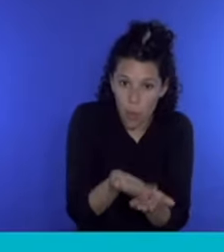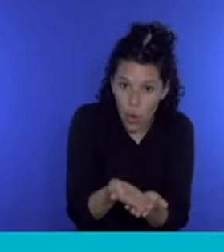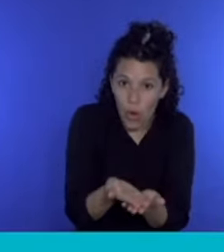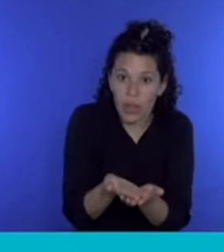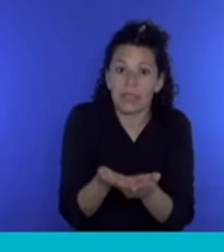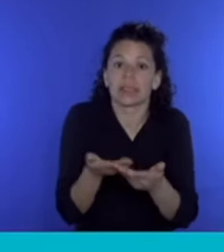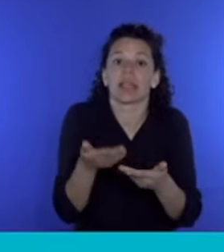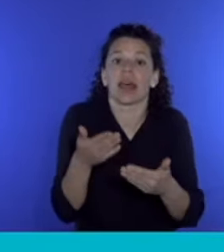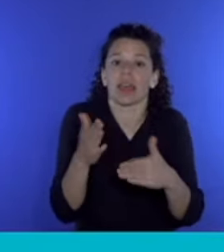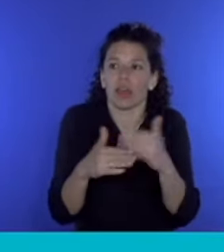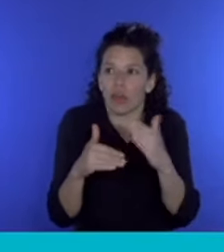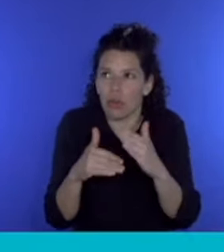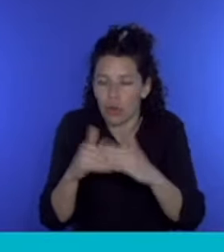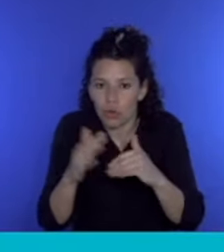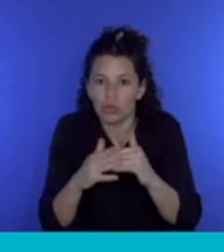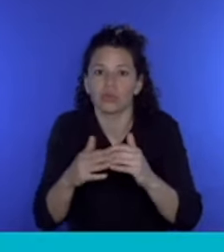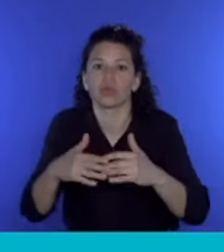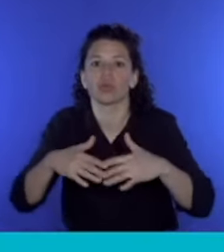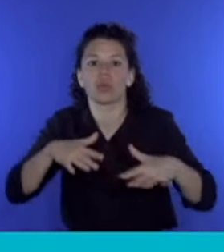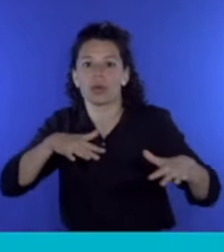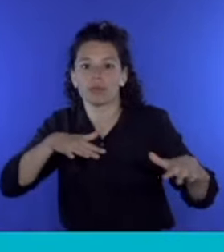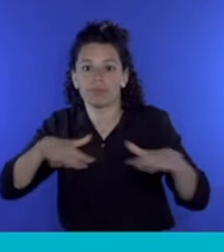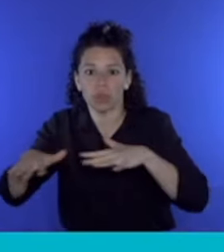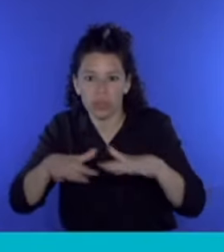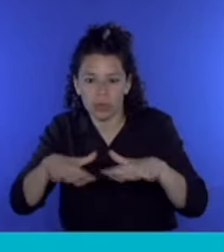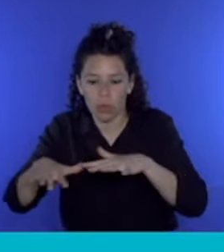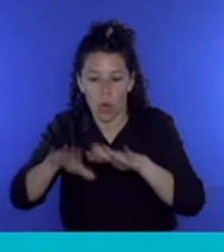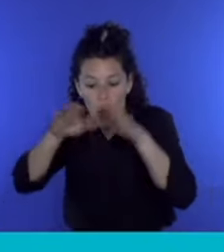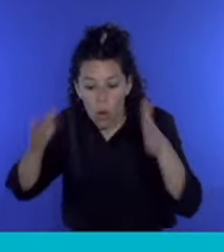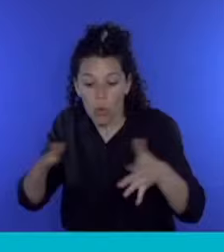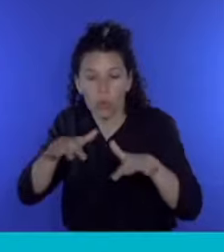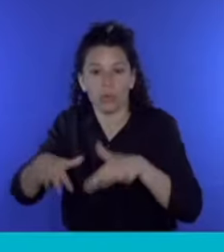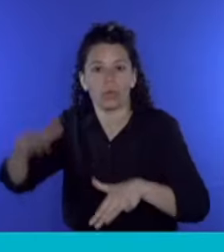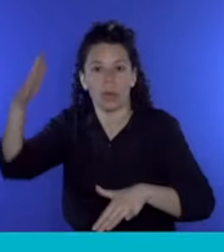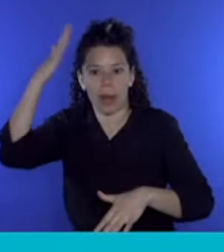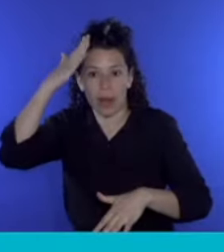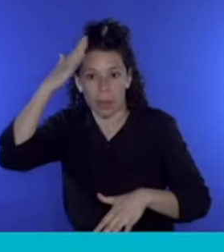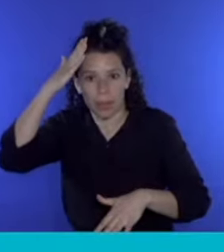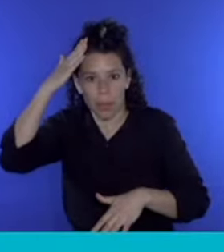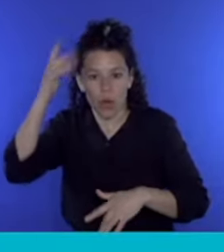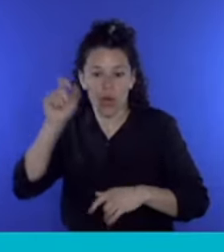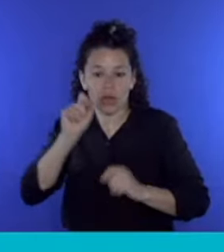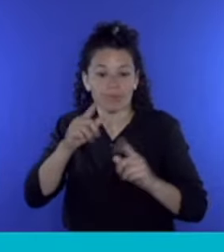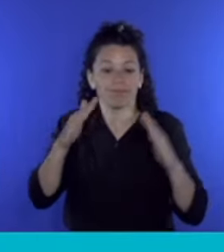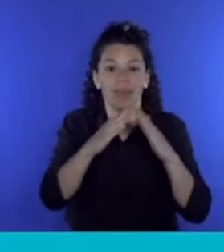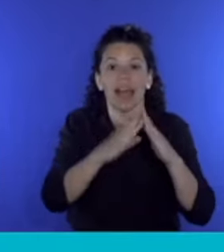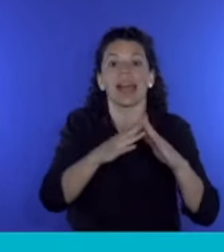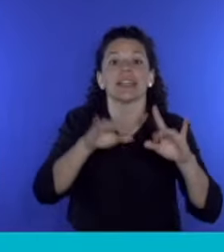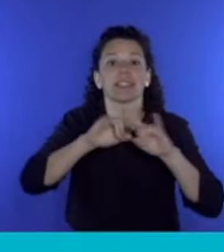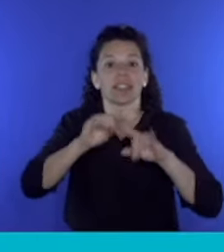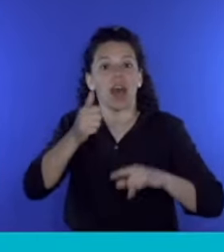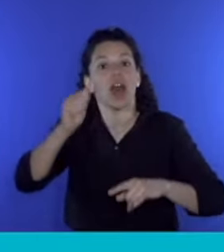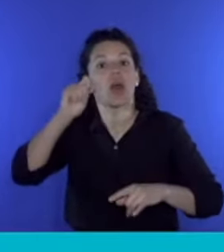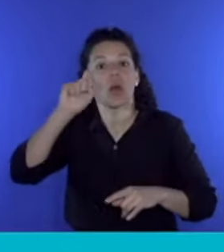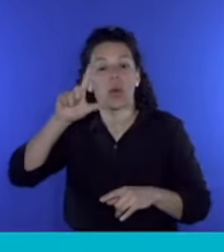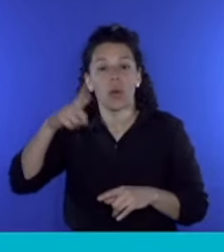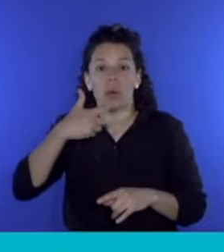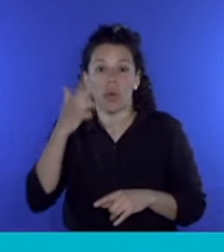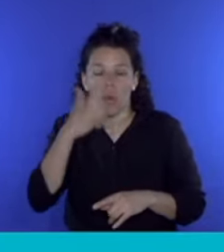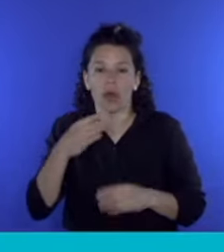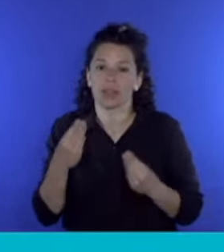construir constituir allí un sitio de la memoria en lo que fue la casa de Rodolfo wals es sin duda un acto de